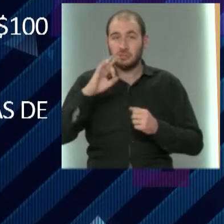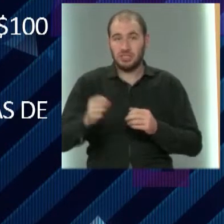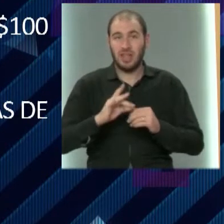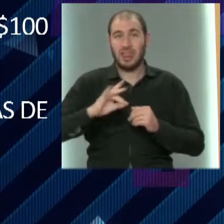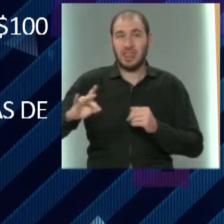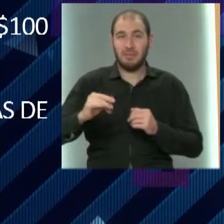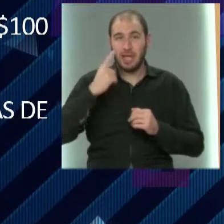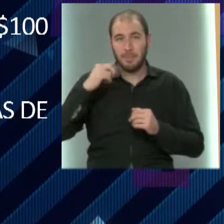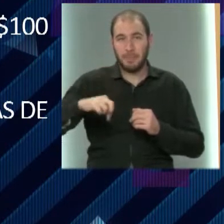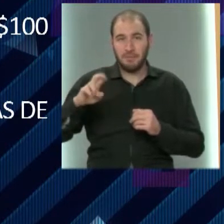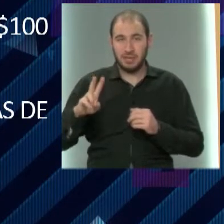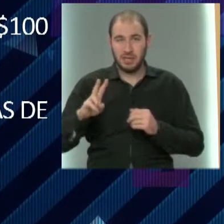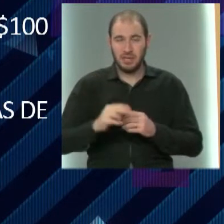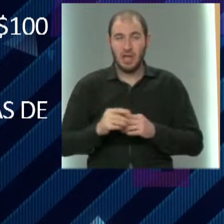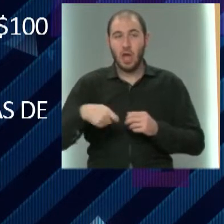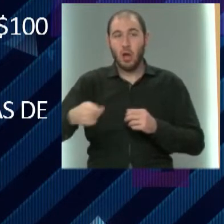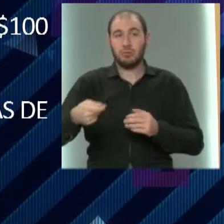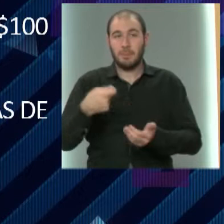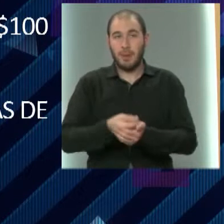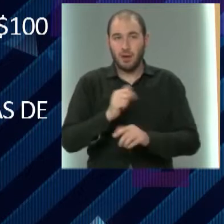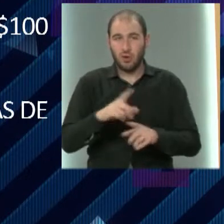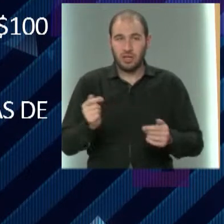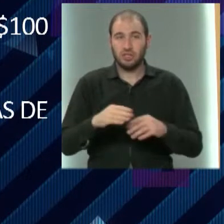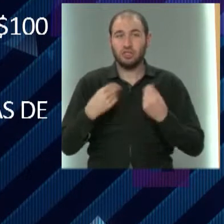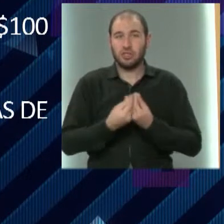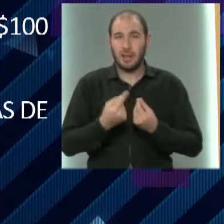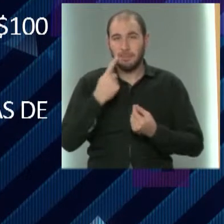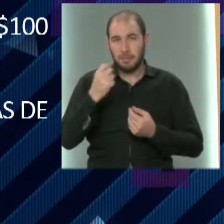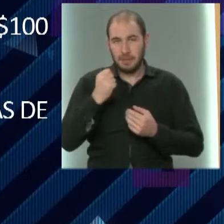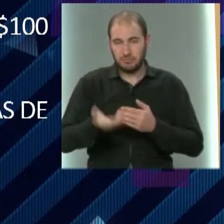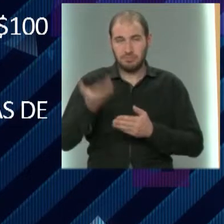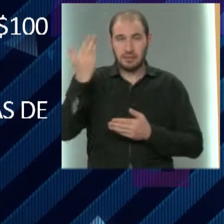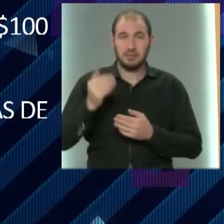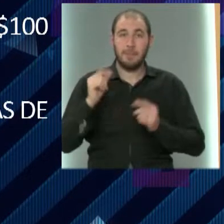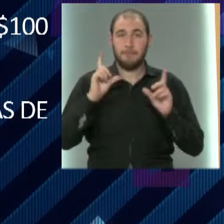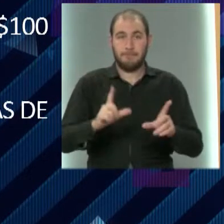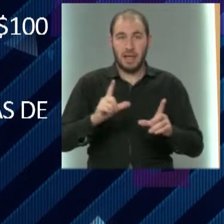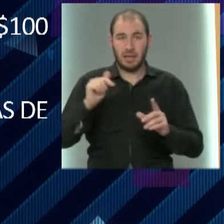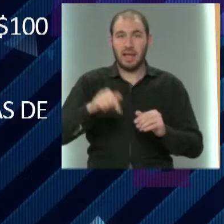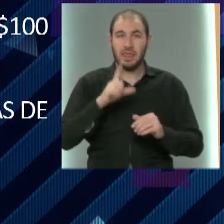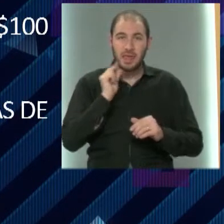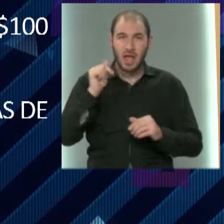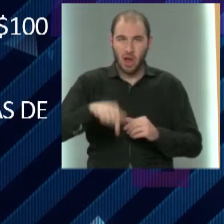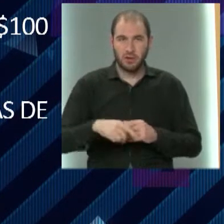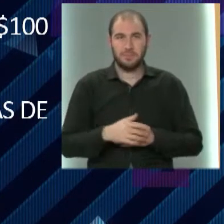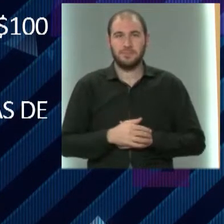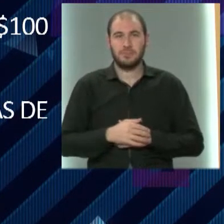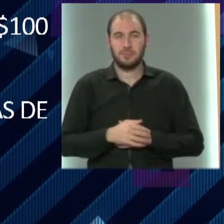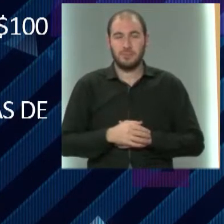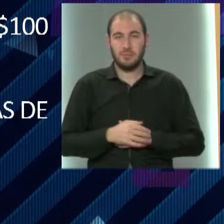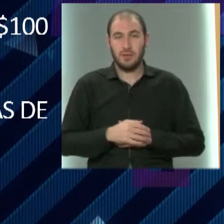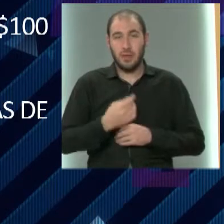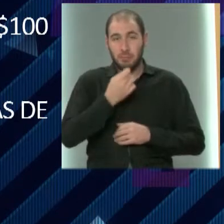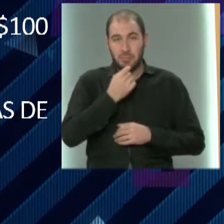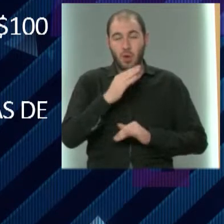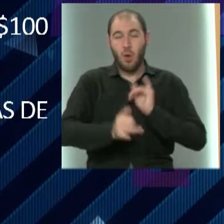deudores del IPB que corresponden a cuotas impagas de más de 1.000 pesos. Esa sería la placa que tenemos en el día de hoy y que seguramente sí